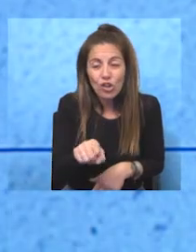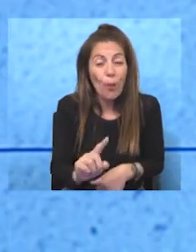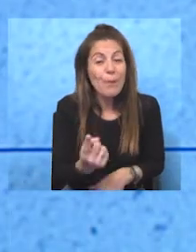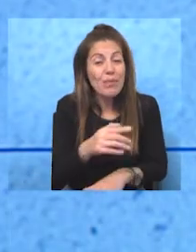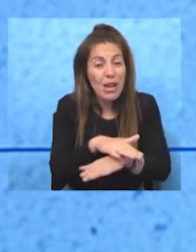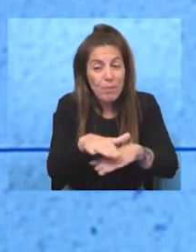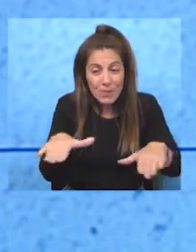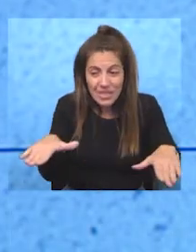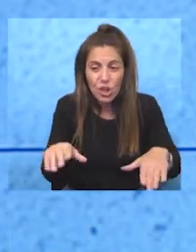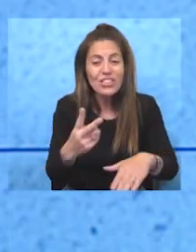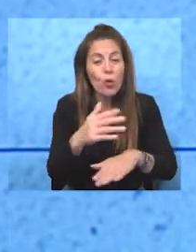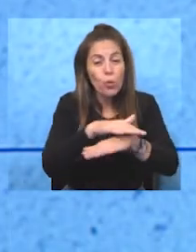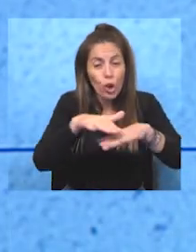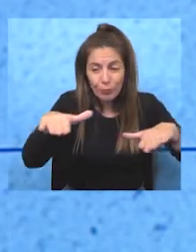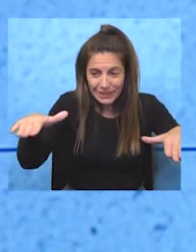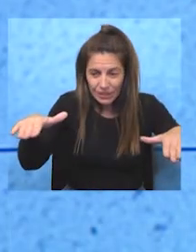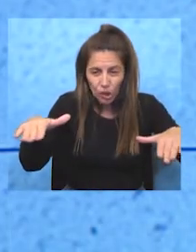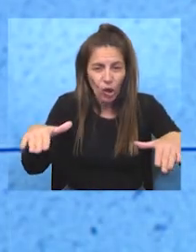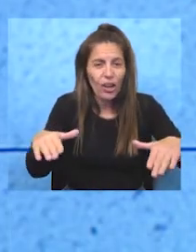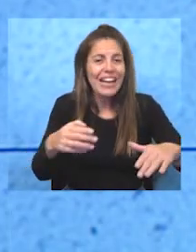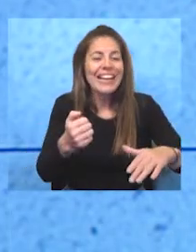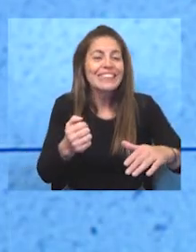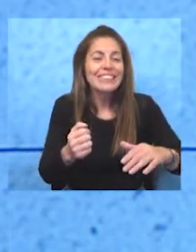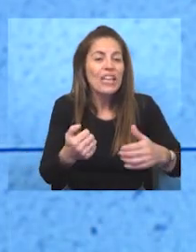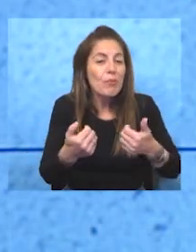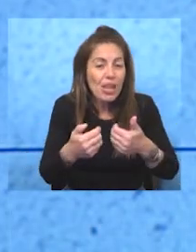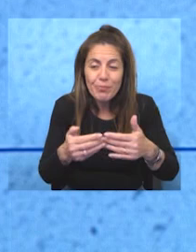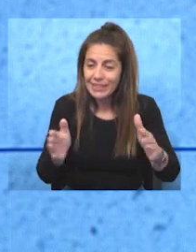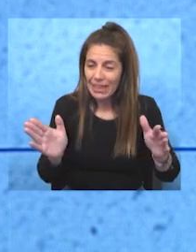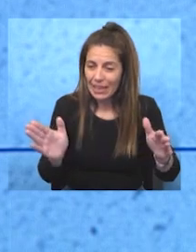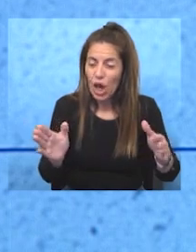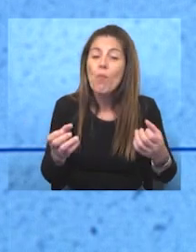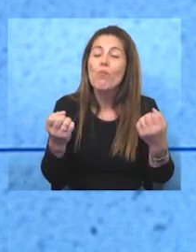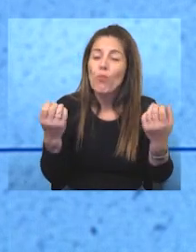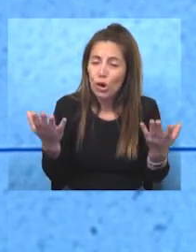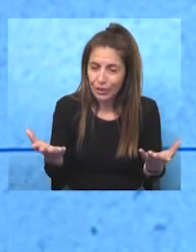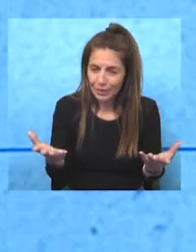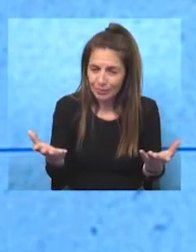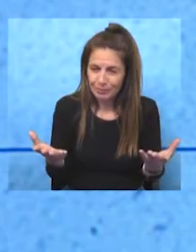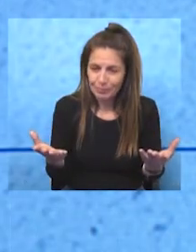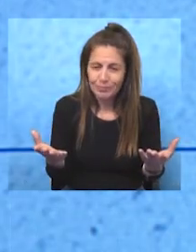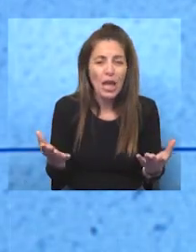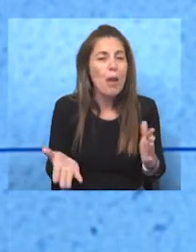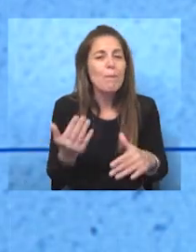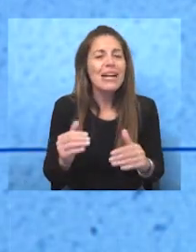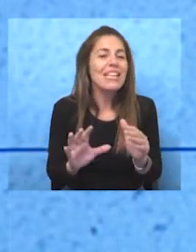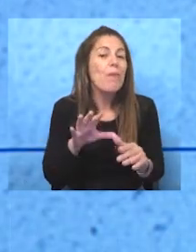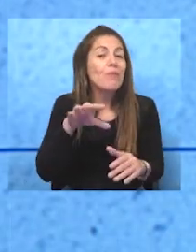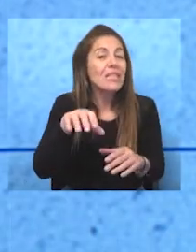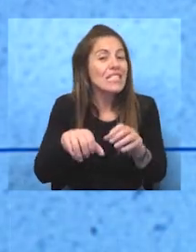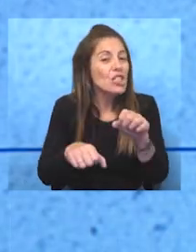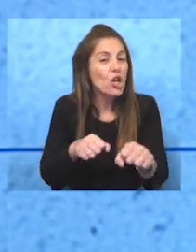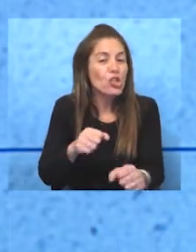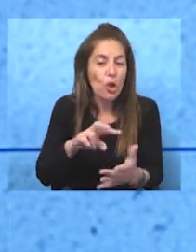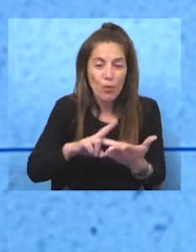piso segundo piso es recién la punta del iber Ajá porque es mucho más ambicioso el proyecto del